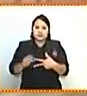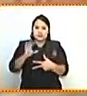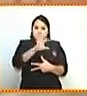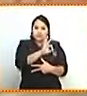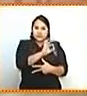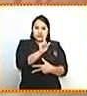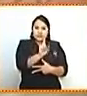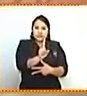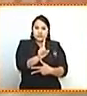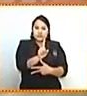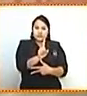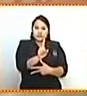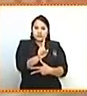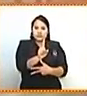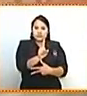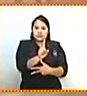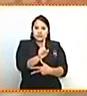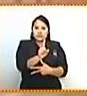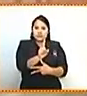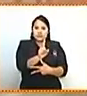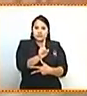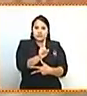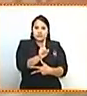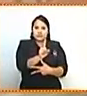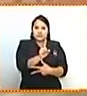91. Segundo número ganador,